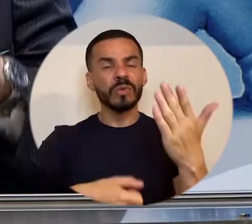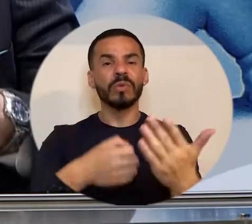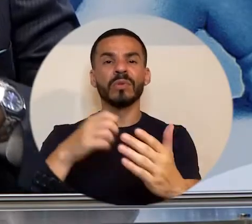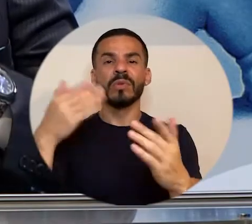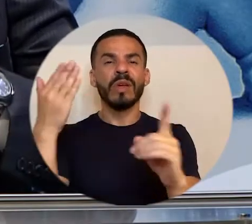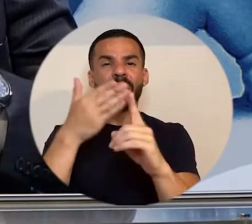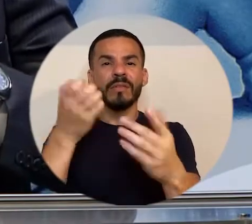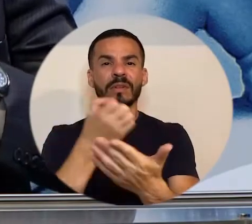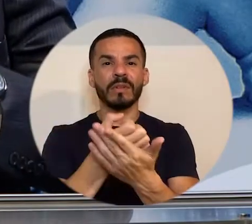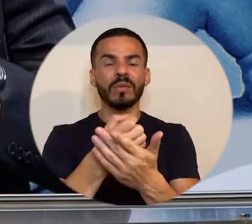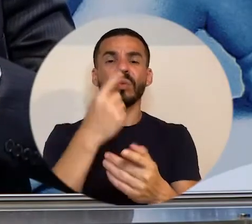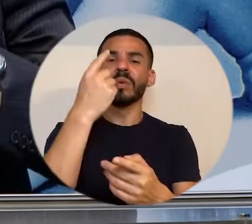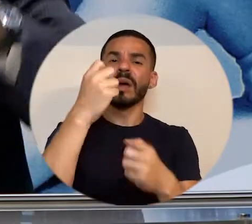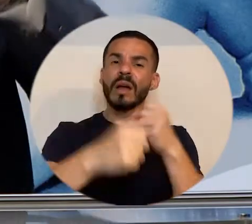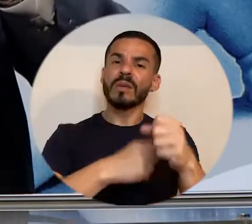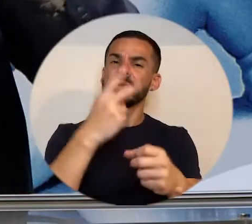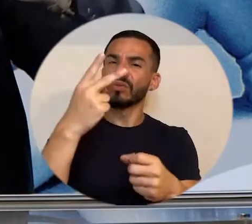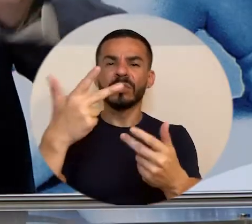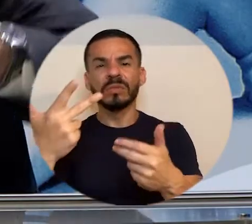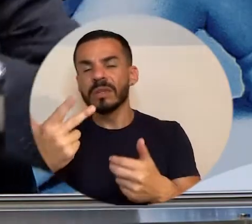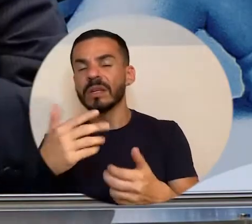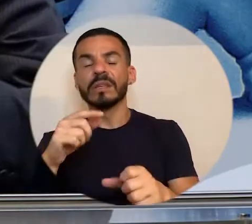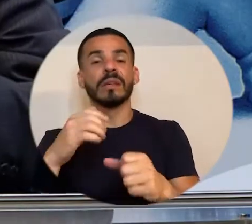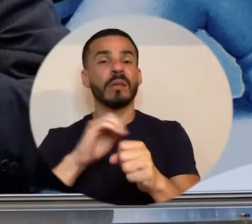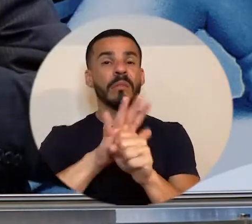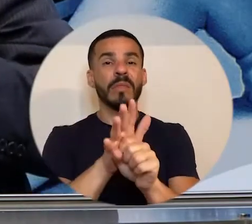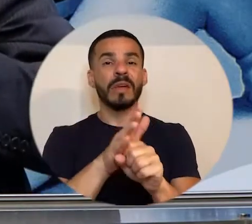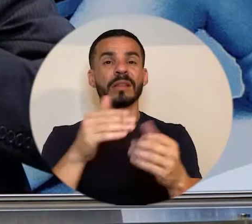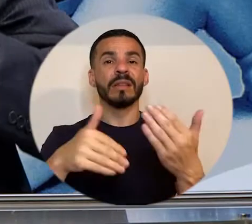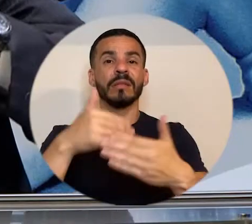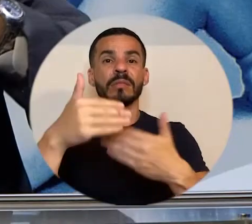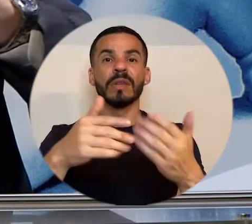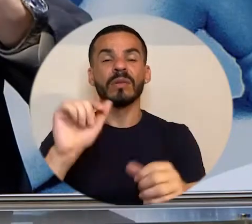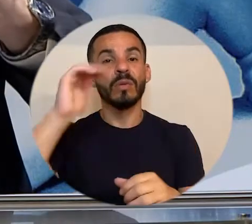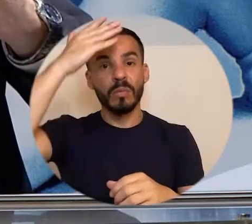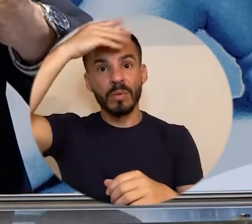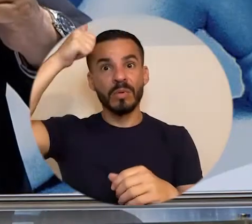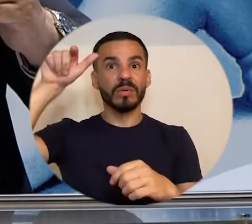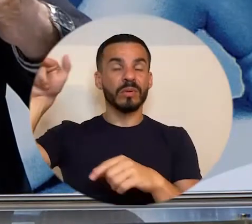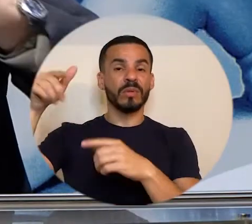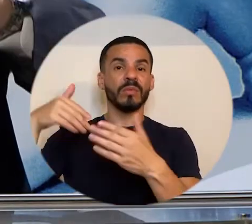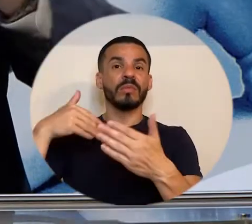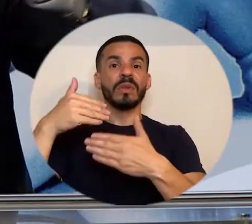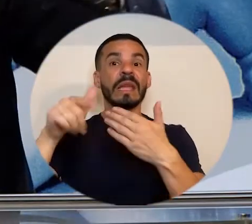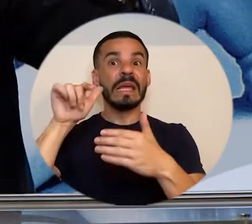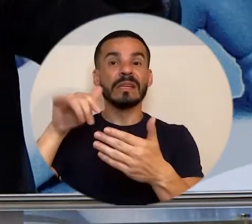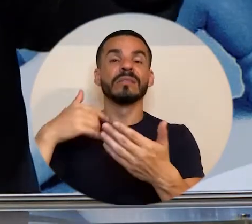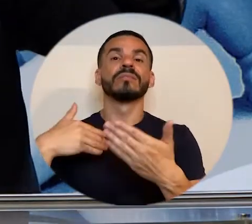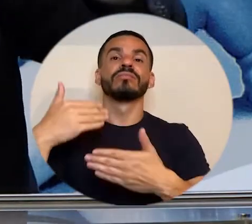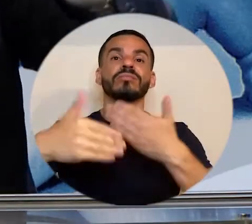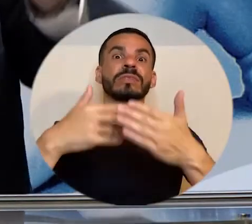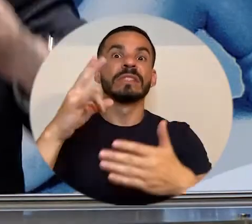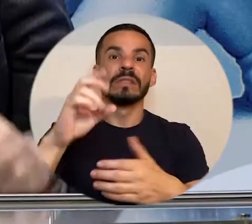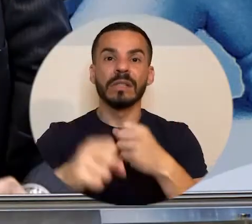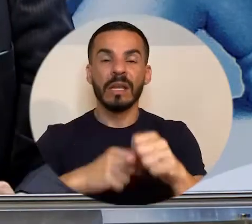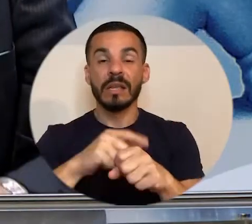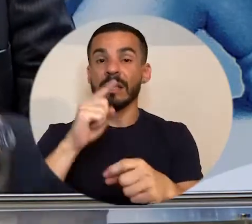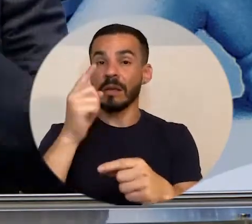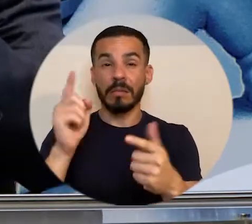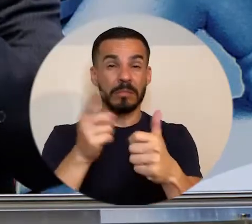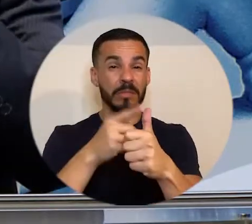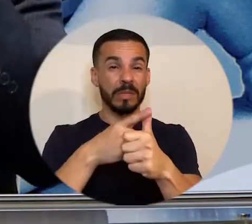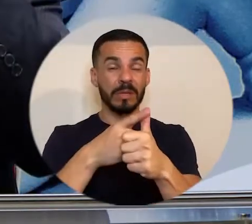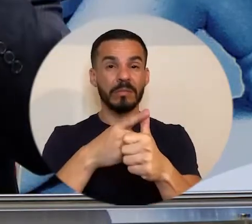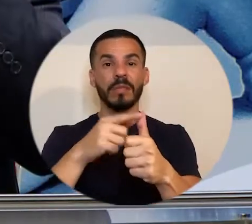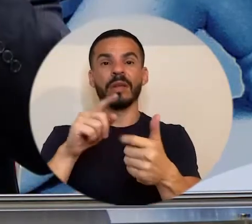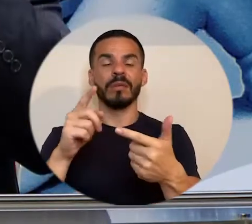efectos económicos, porque puede ser de un año, 2 o 3, pero si la pandemia se hubiera, al estilo Trump, se hubiera seguido, eso llevaría 7 años.